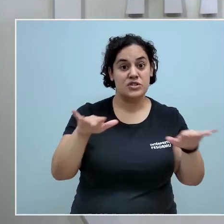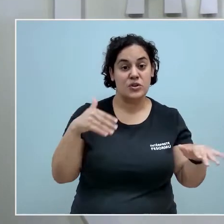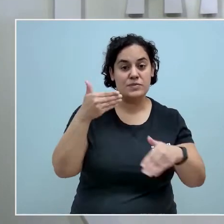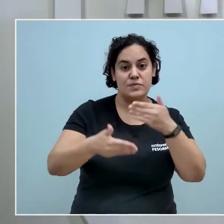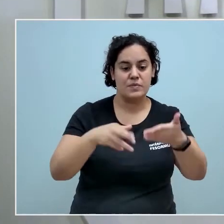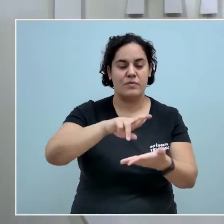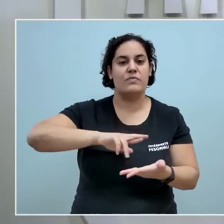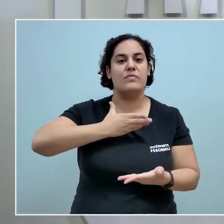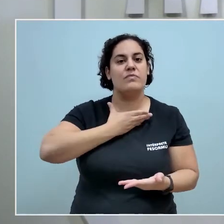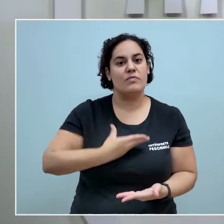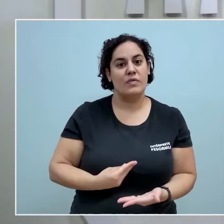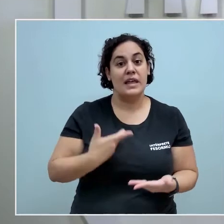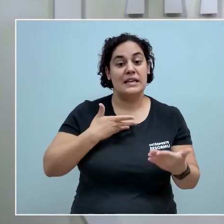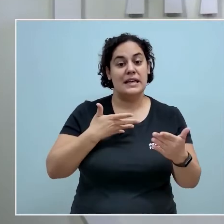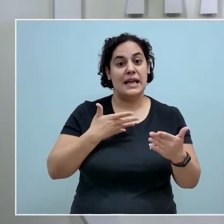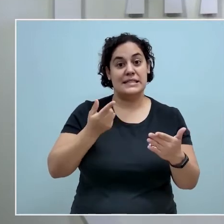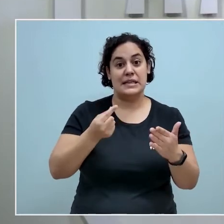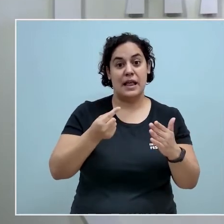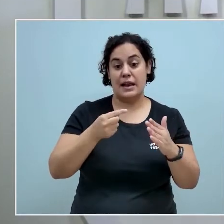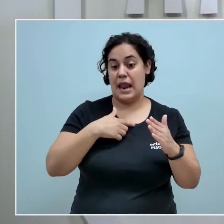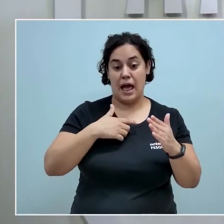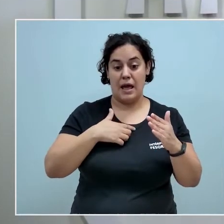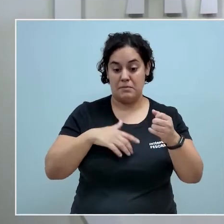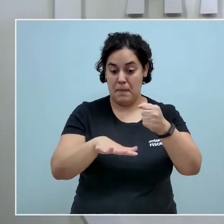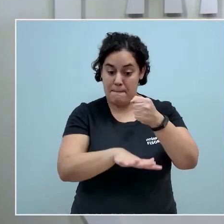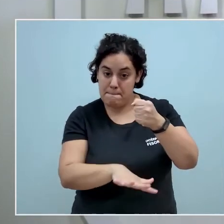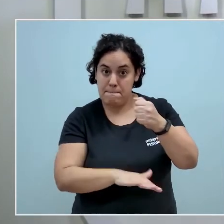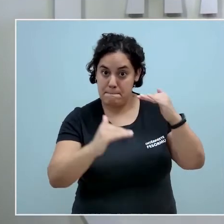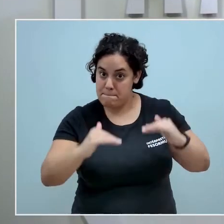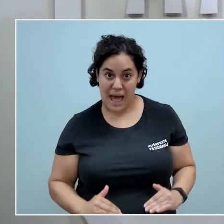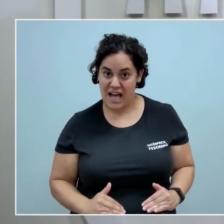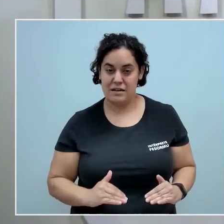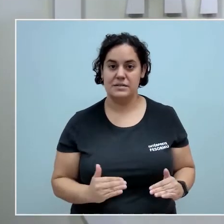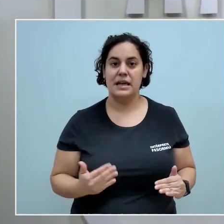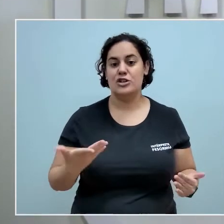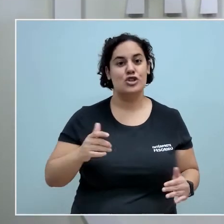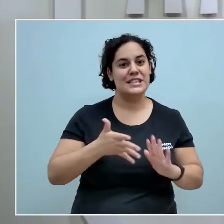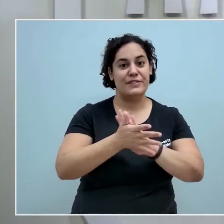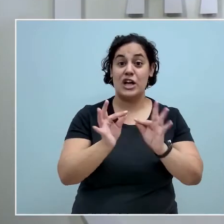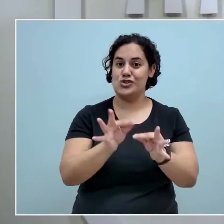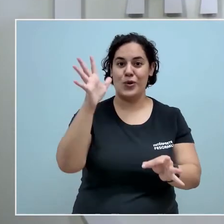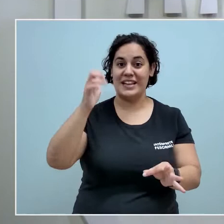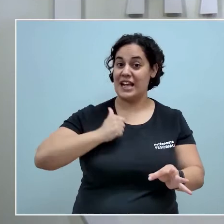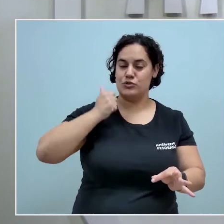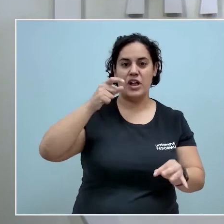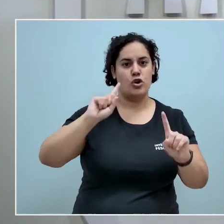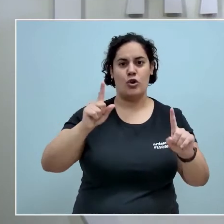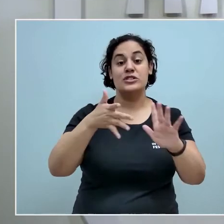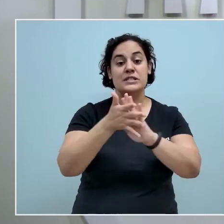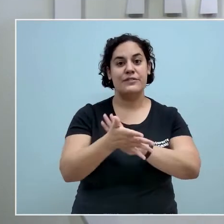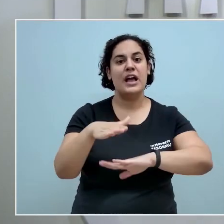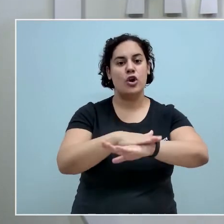la región fuera la más baja de la península no es suerte ni casualidad, sino es el resultado de una gestión eficaz